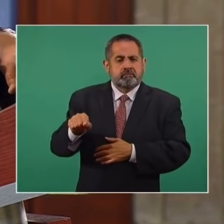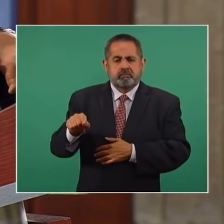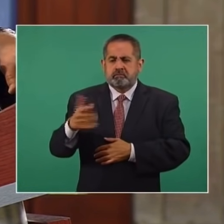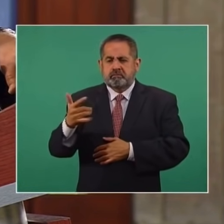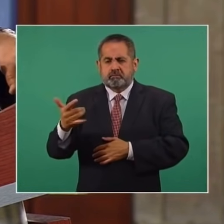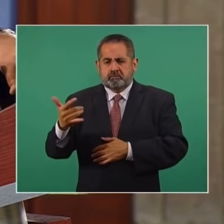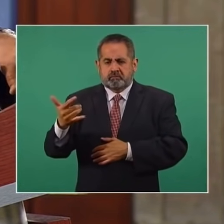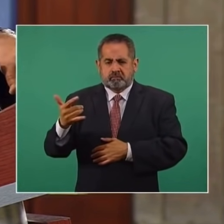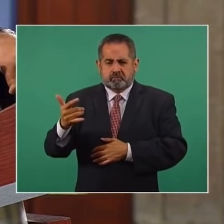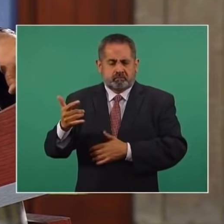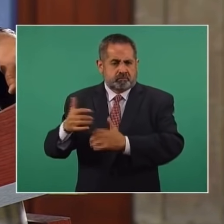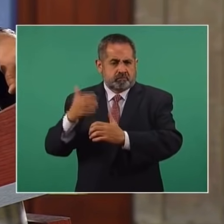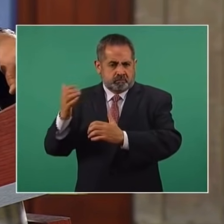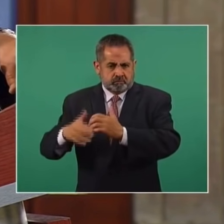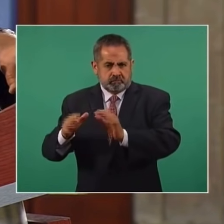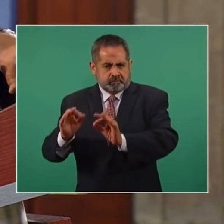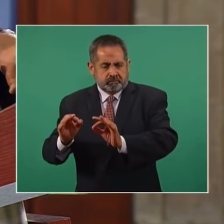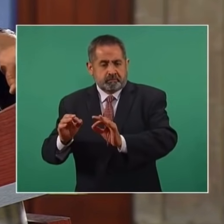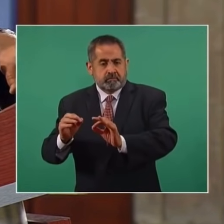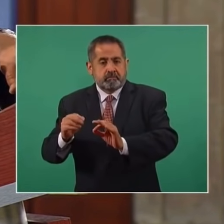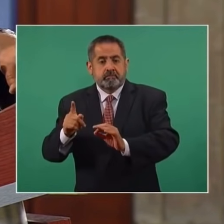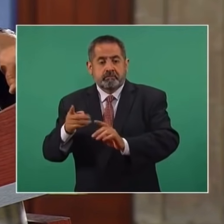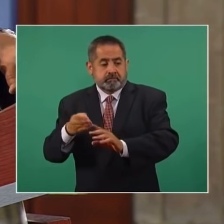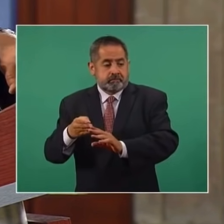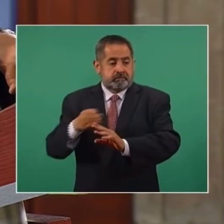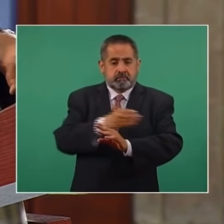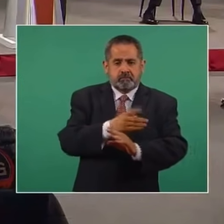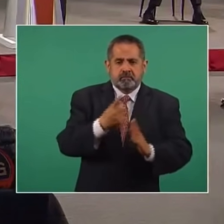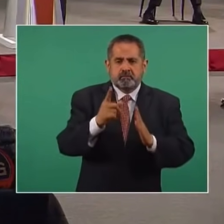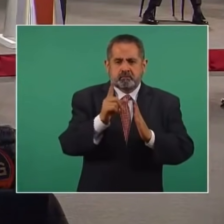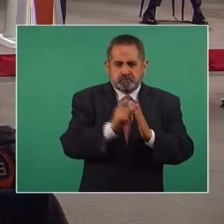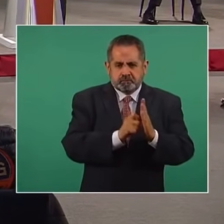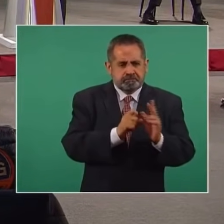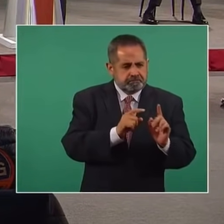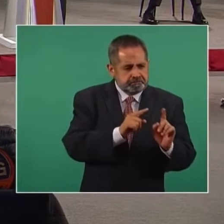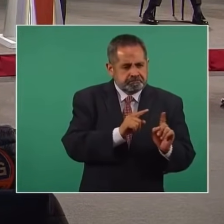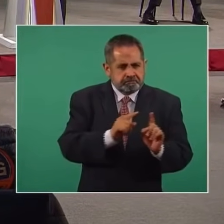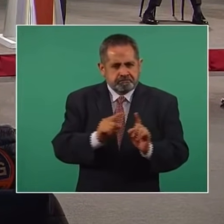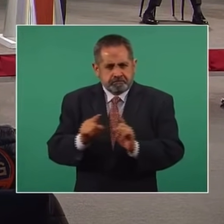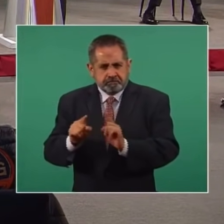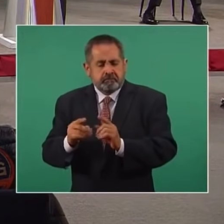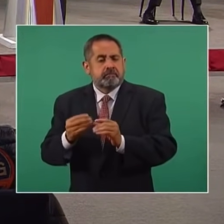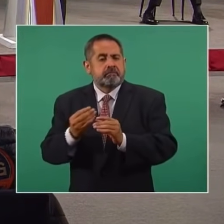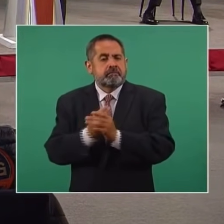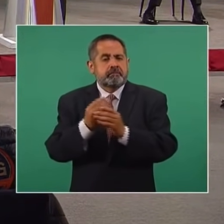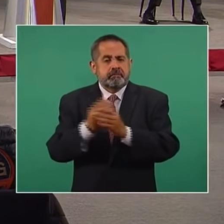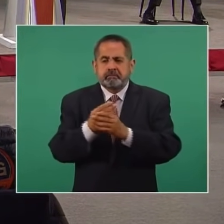julio, pero tener un mes, cuando menos, de clases